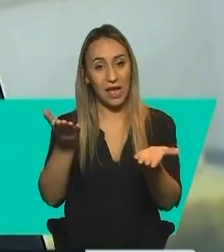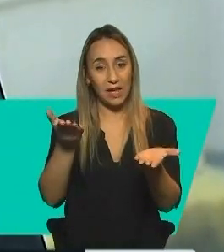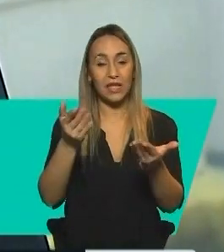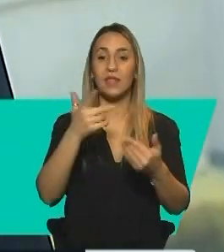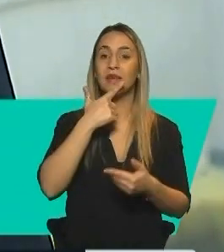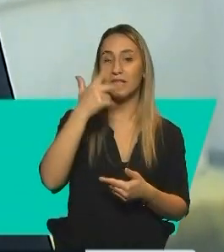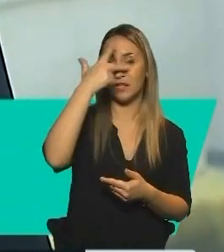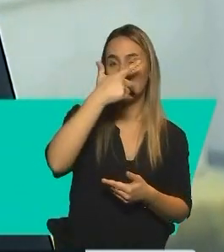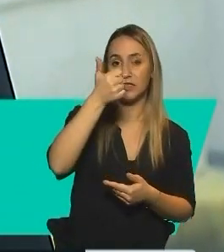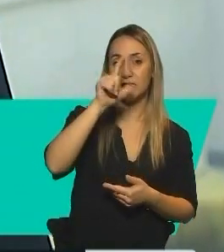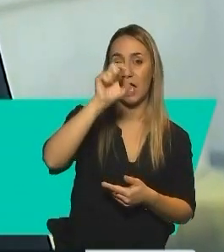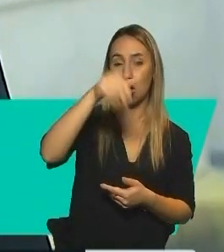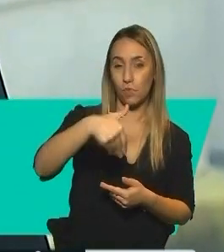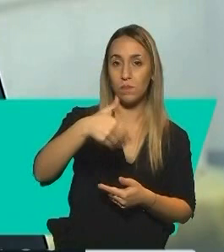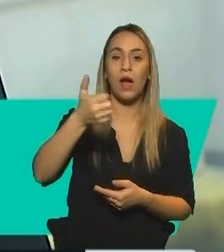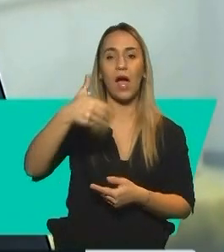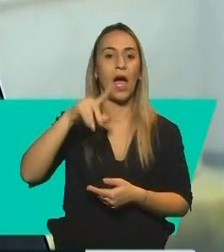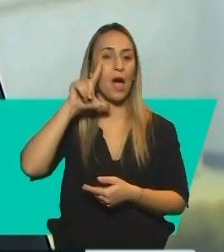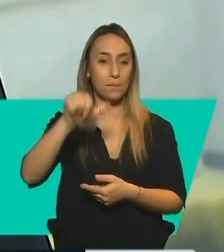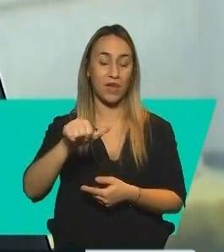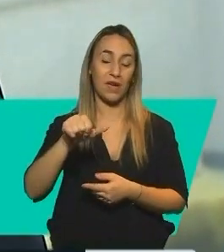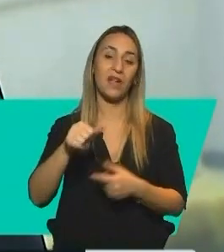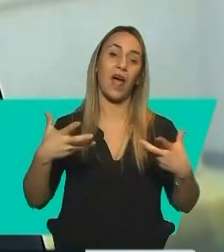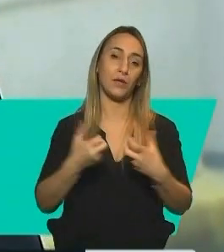en este 27º aniversario del